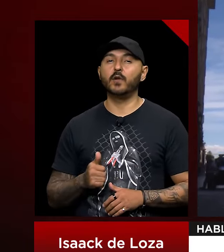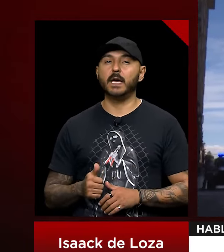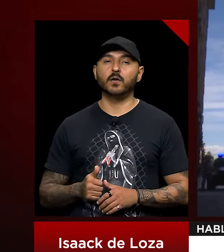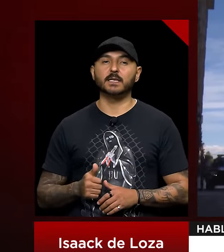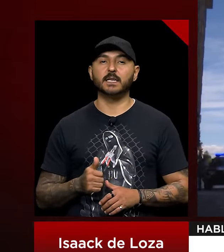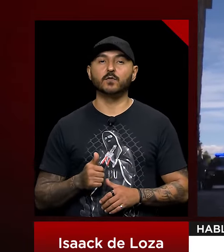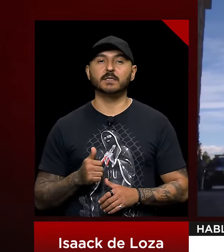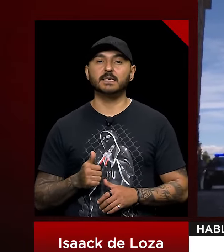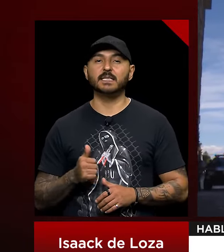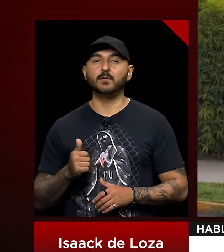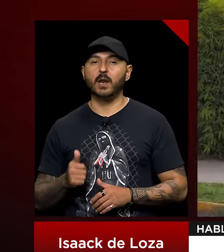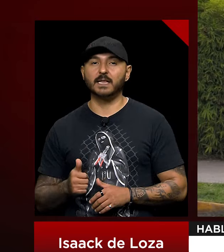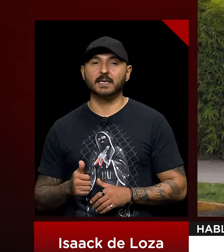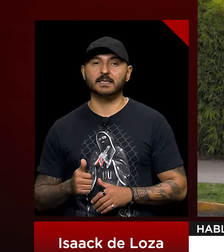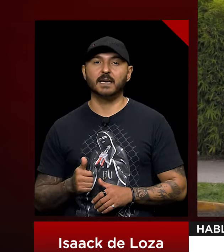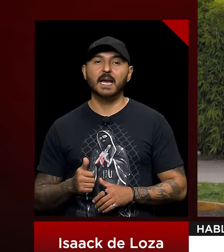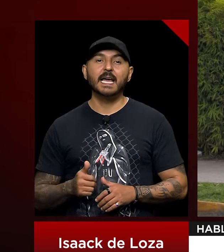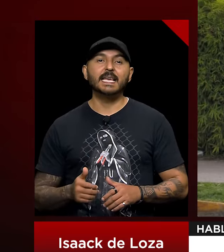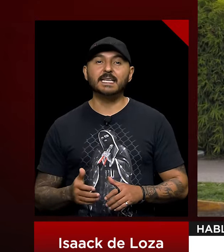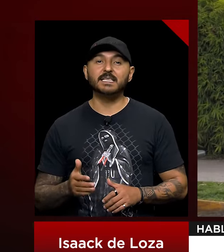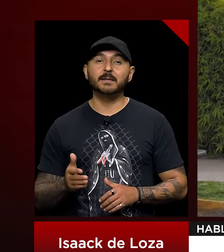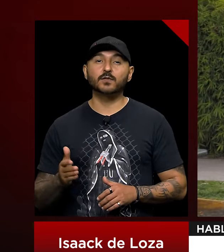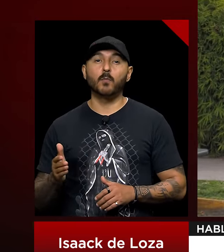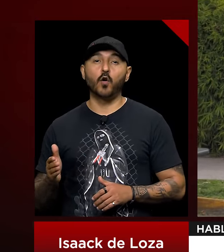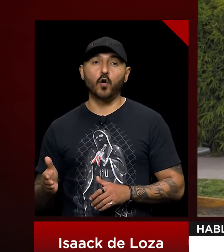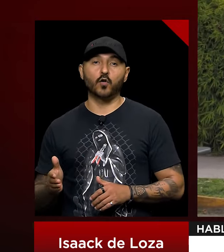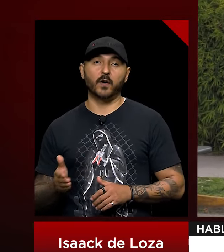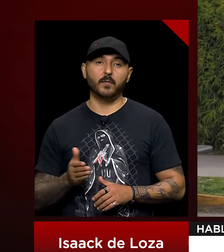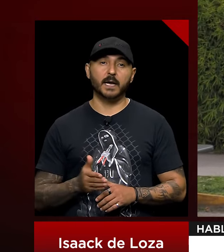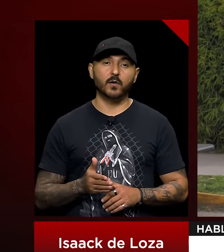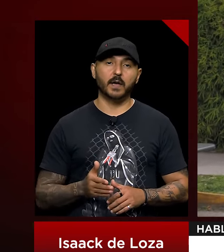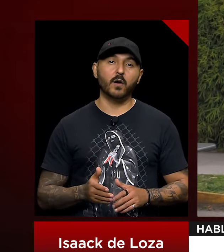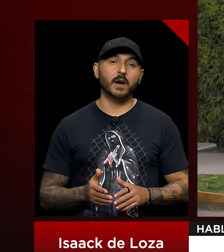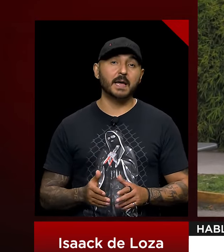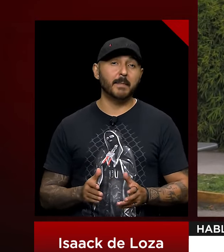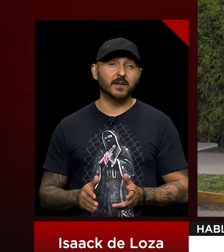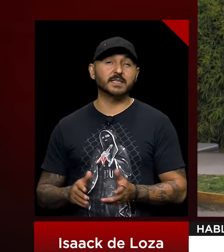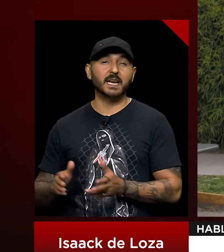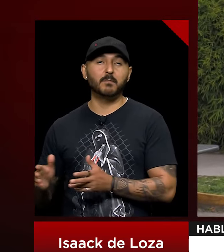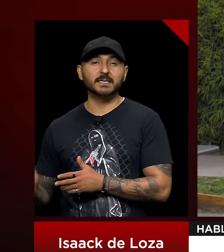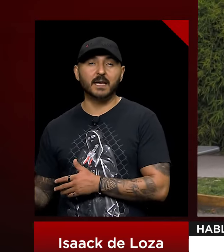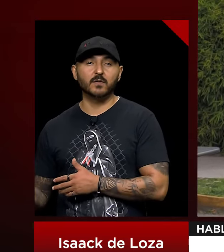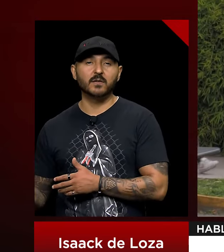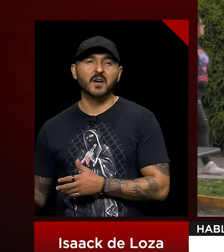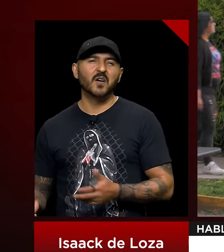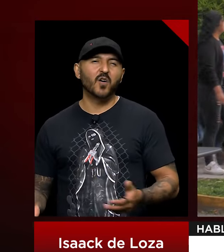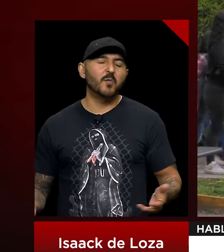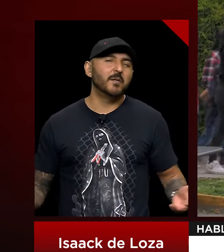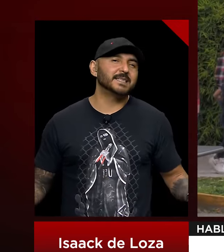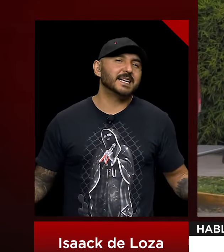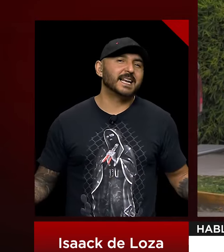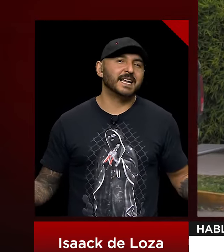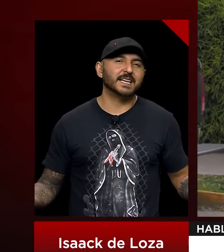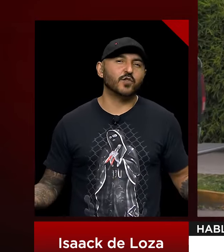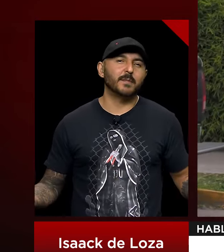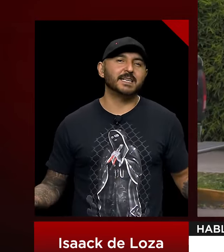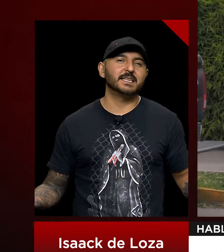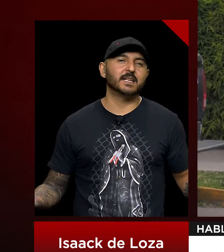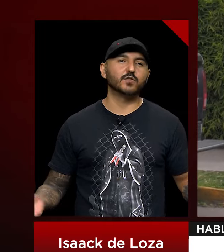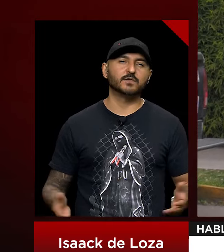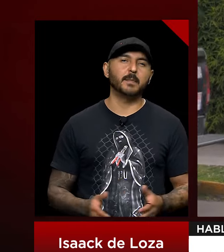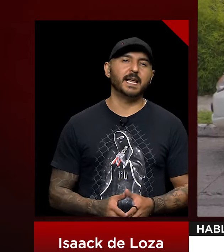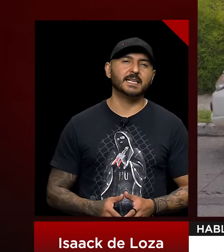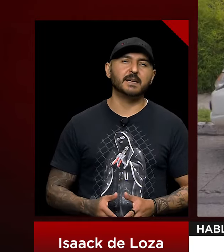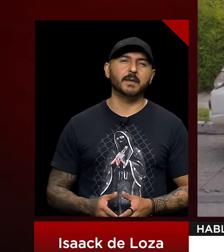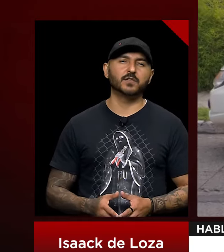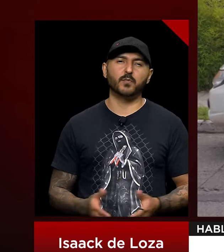personas que murieron en circunstancias violentas y exhibes como logro de gobierno que ahora hay menos que en el pasado, ¿cómo vas a creer que toman ese